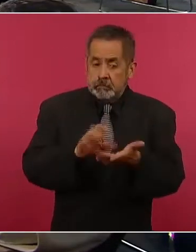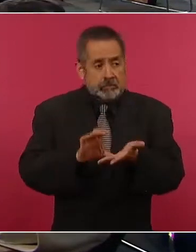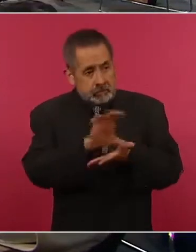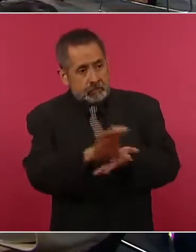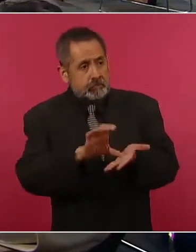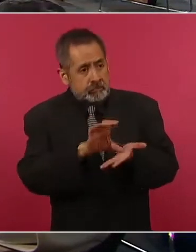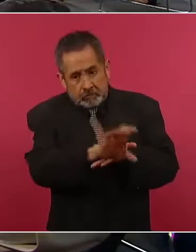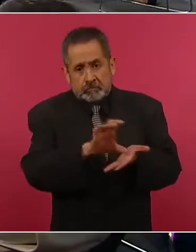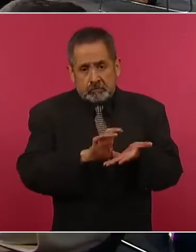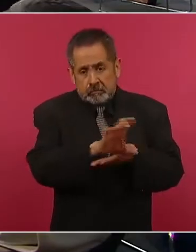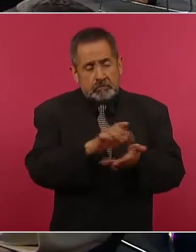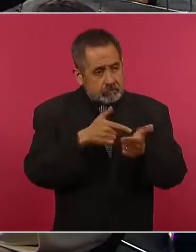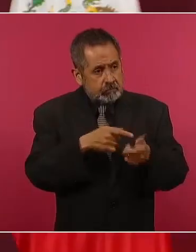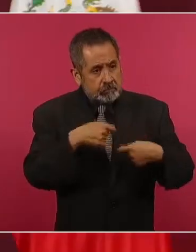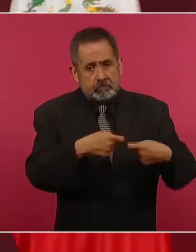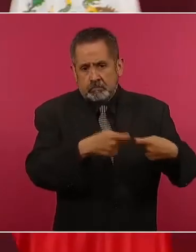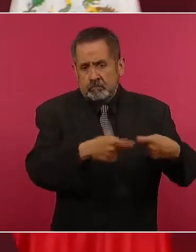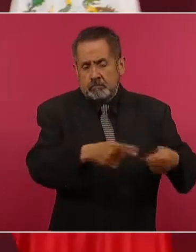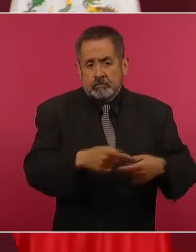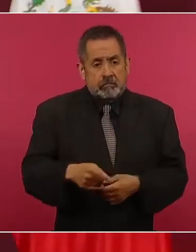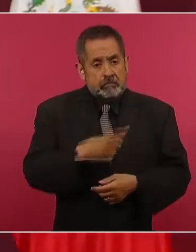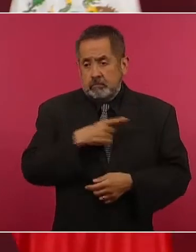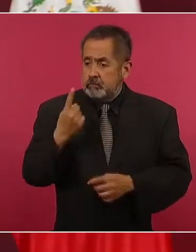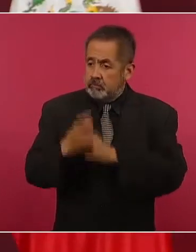cuesta lo mismo cada año,